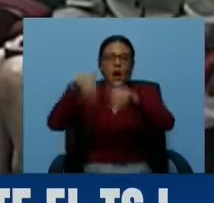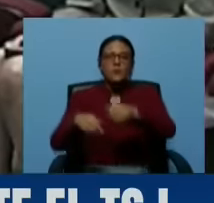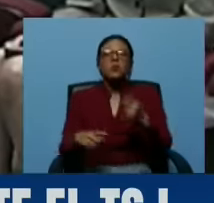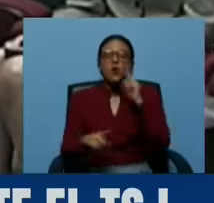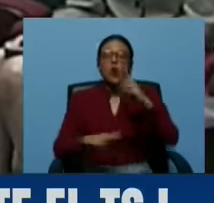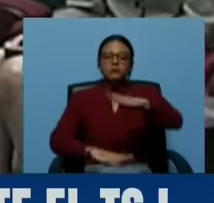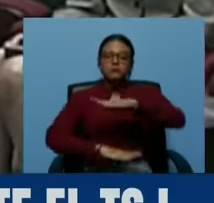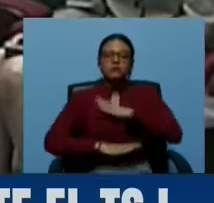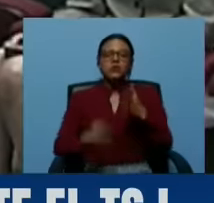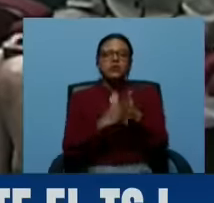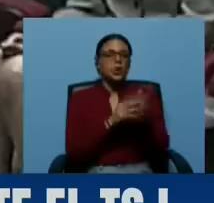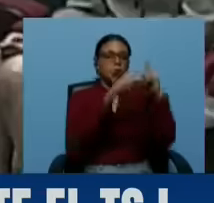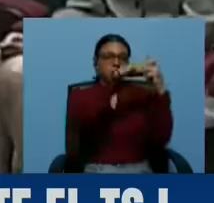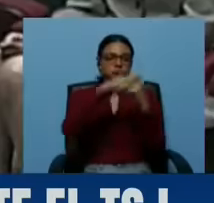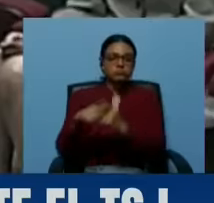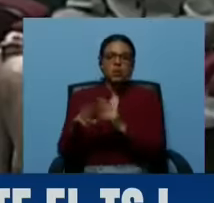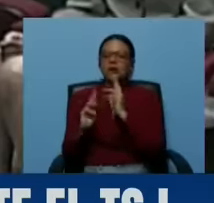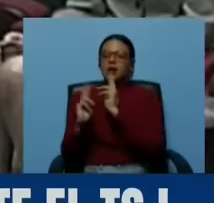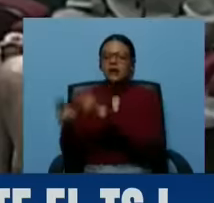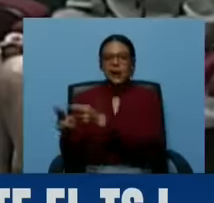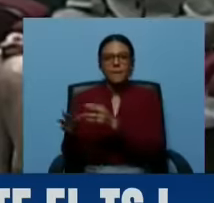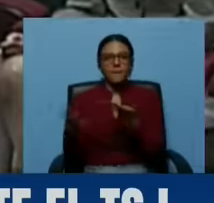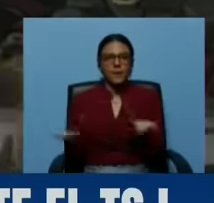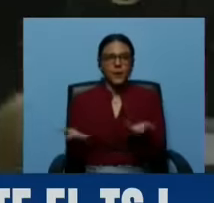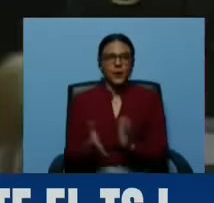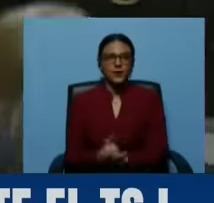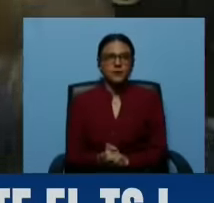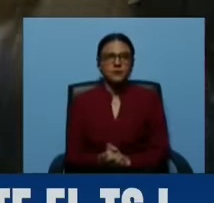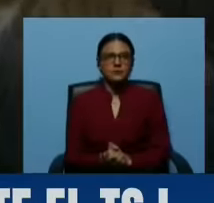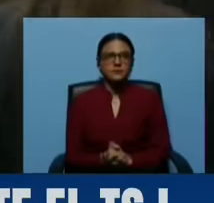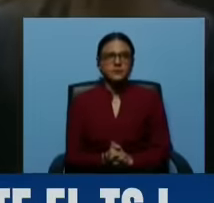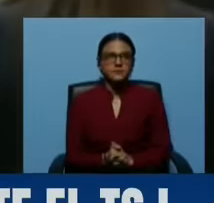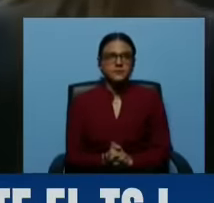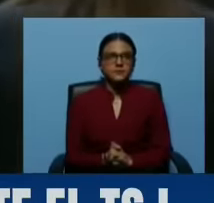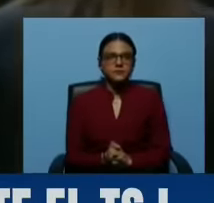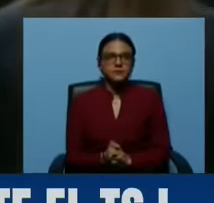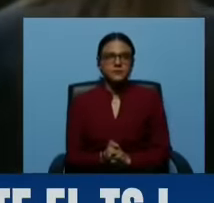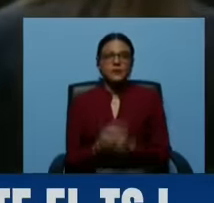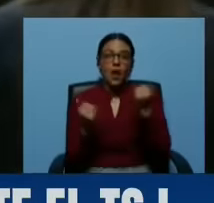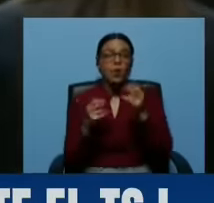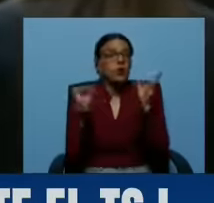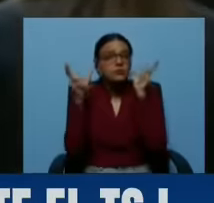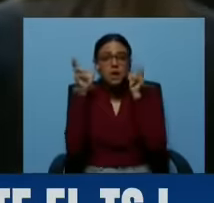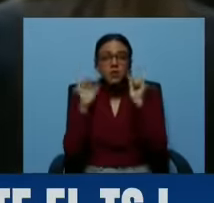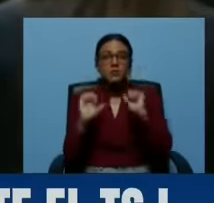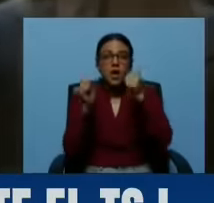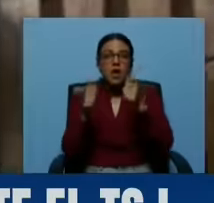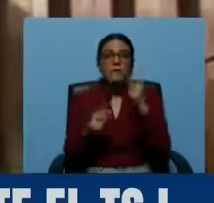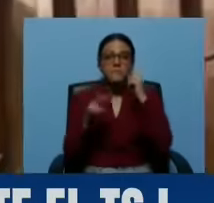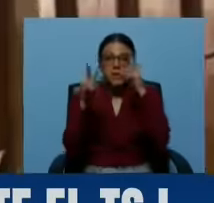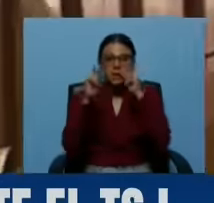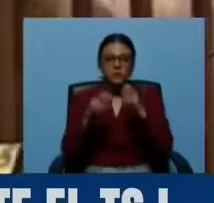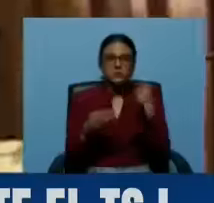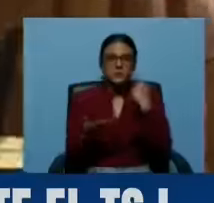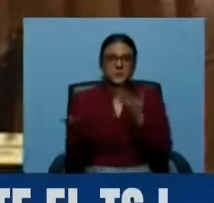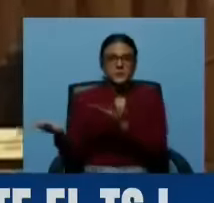electoras reciban una efectiva y oportuna tutela judicial. Vamos a escuchar el inicio de la audiencia.